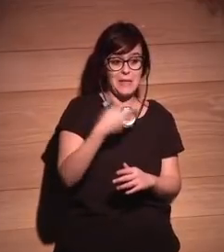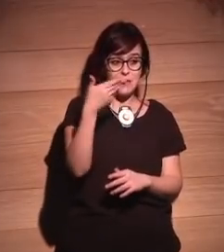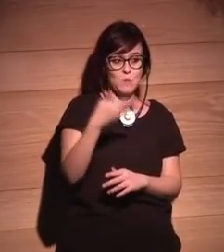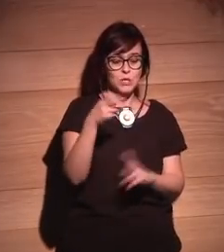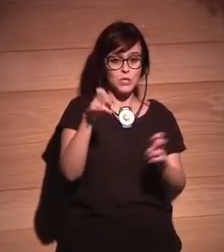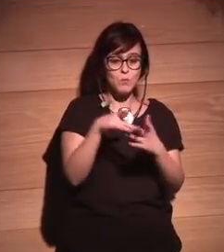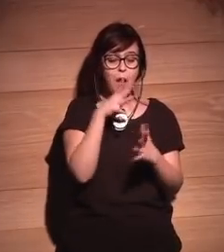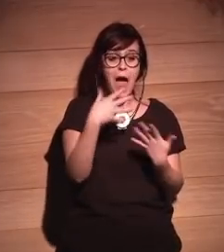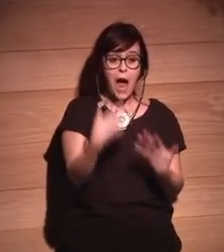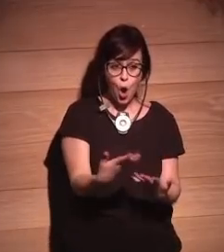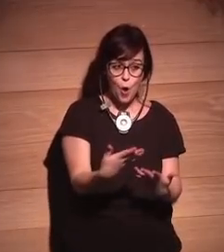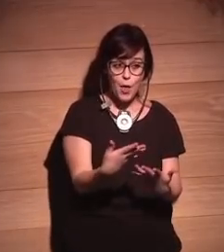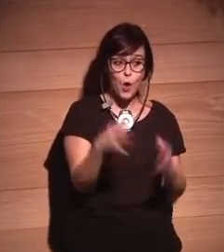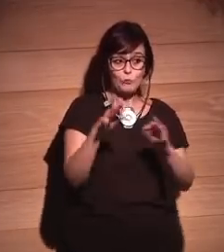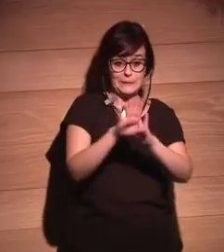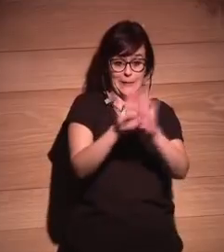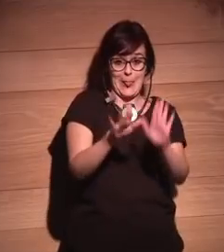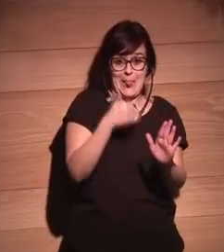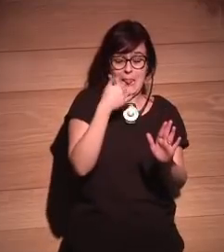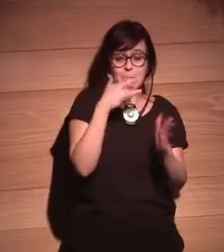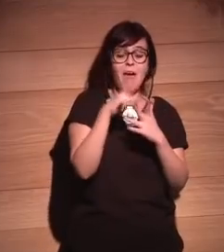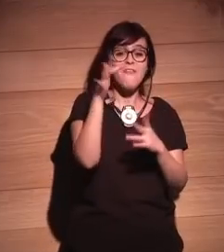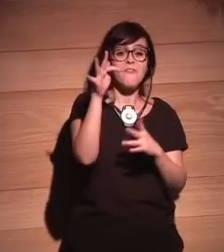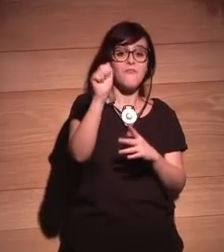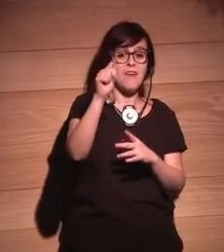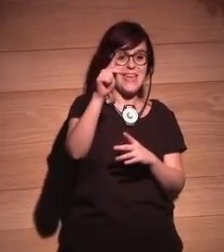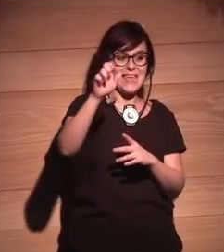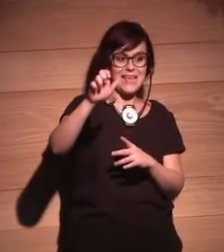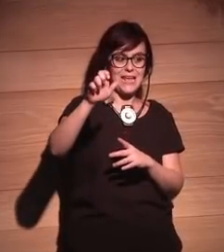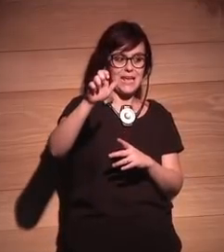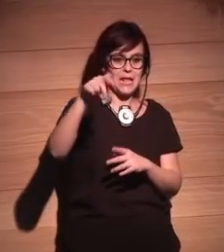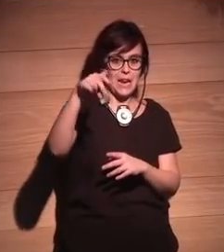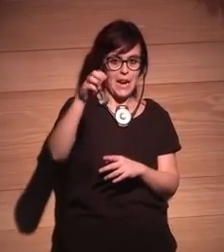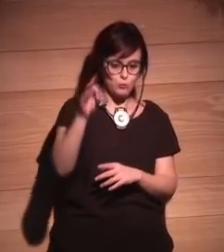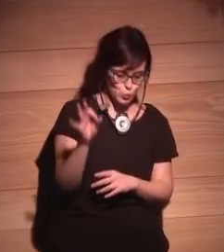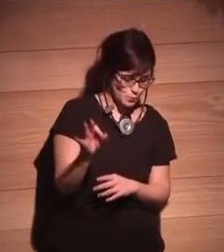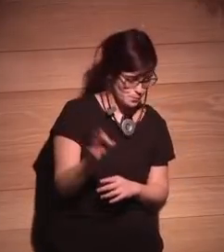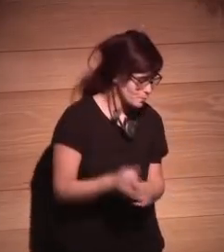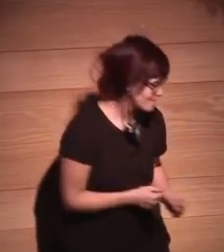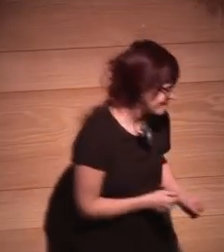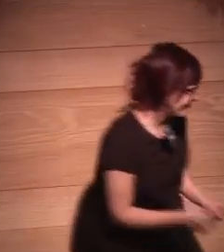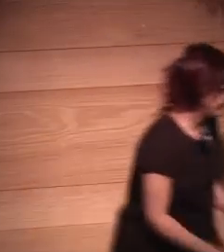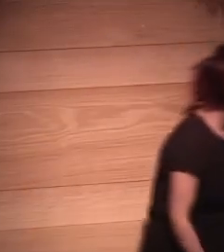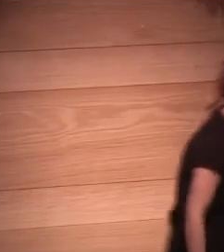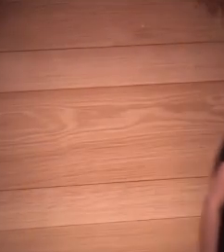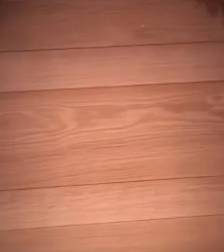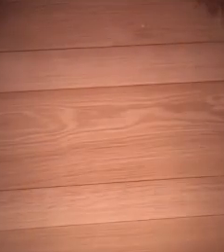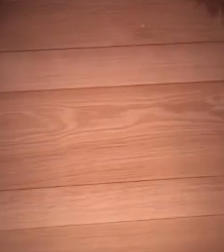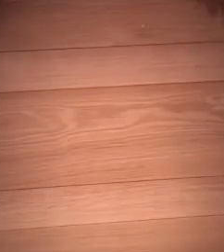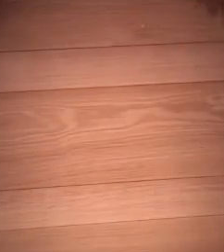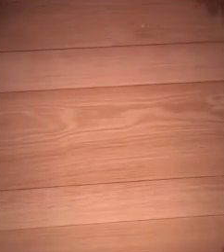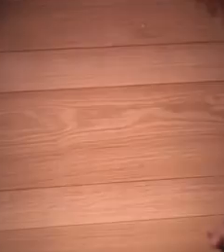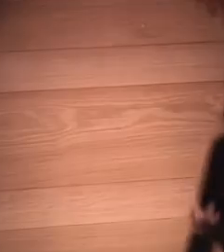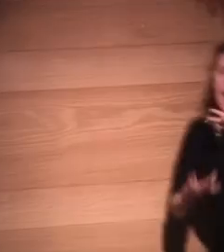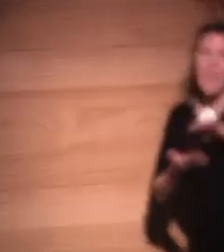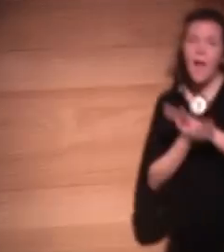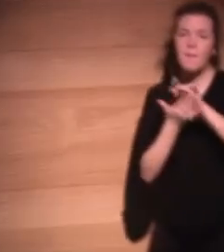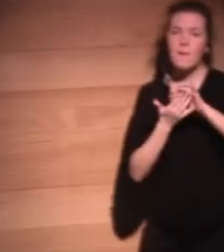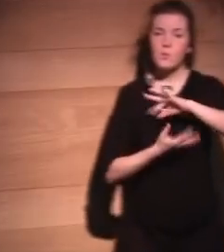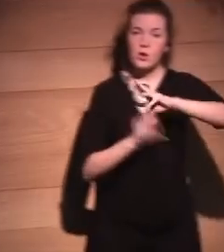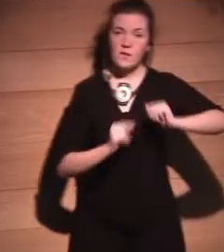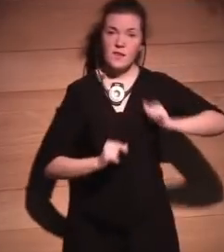que viene todo esto. Y acabamos con las fake news, como decía, que es otro elemento. O sea, los medios de comunicación que en